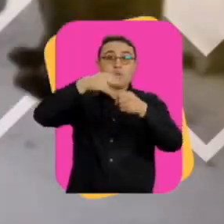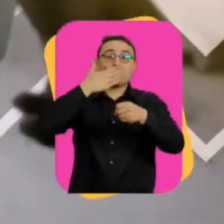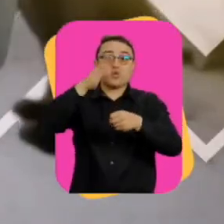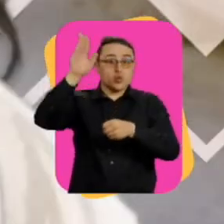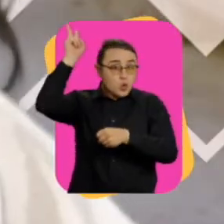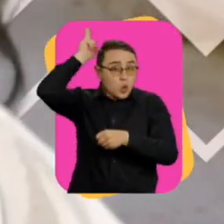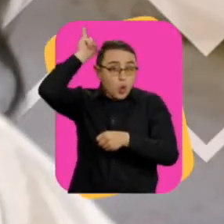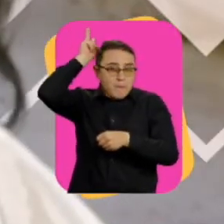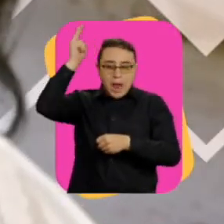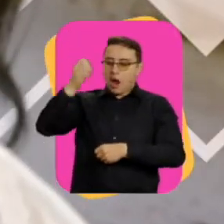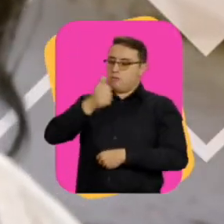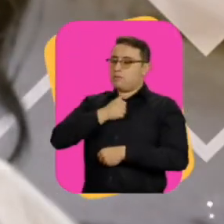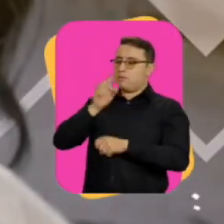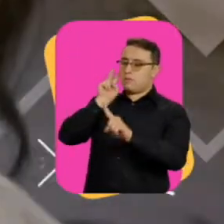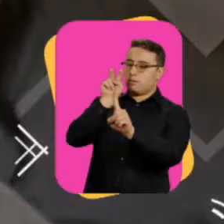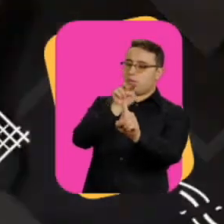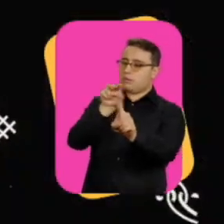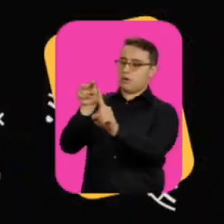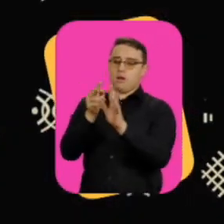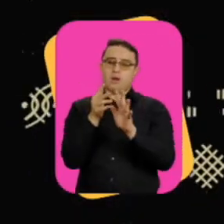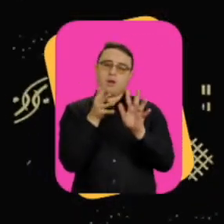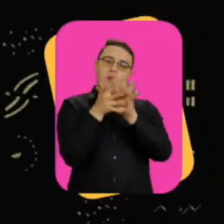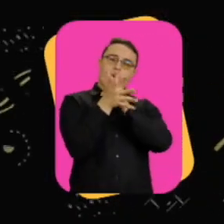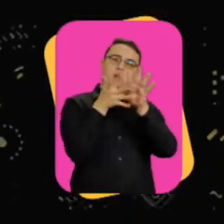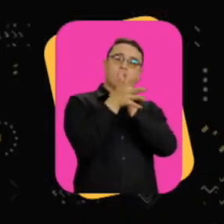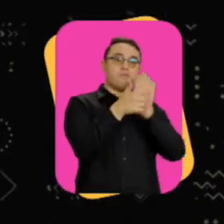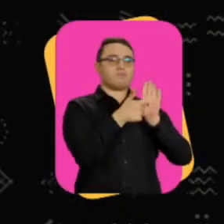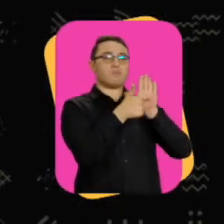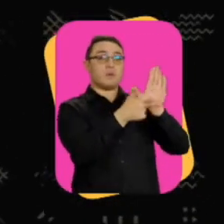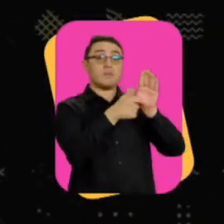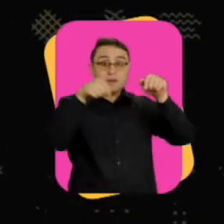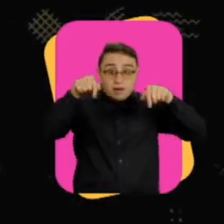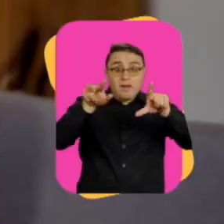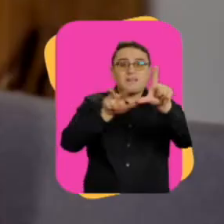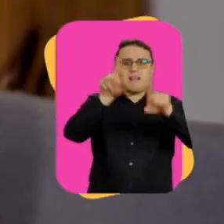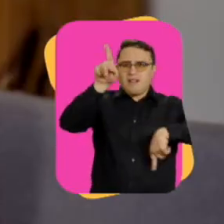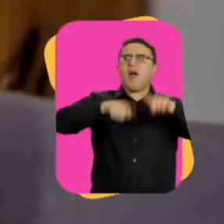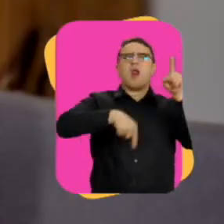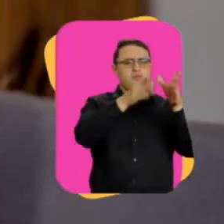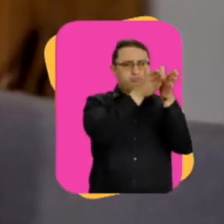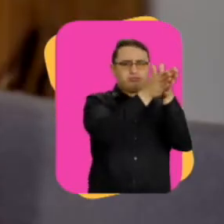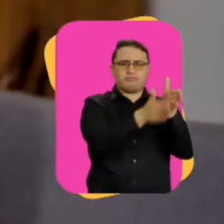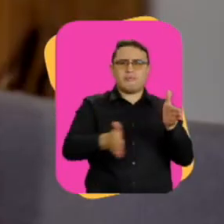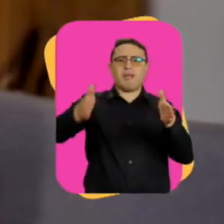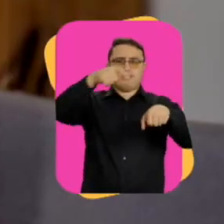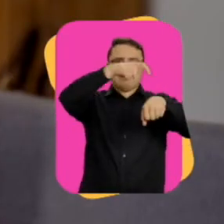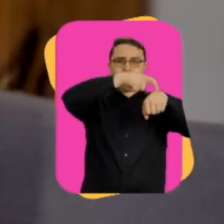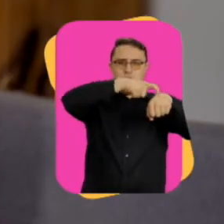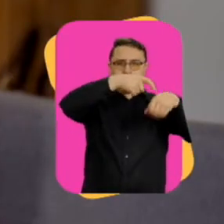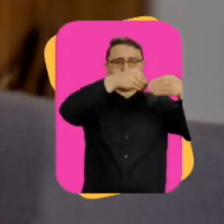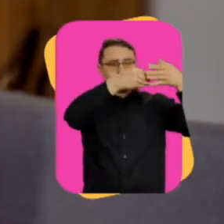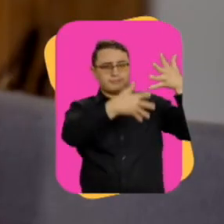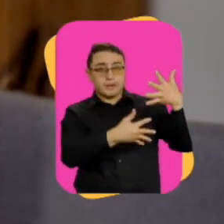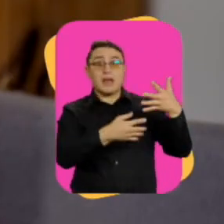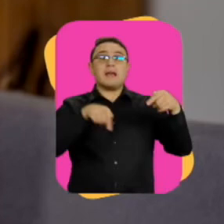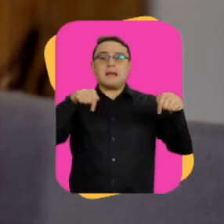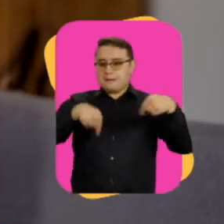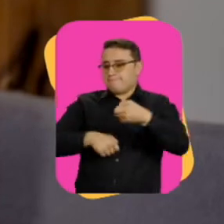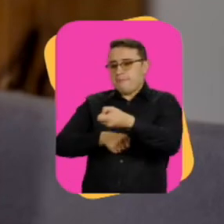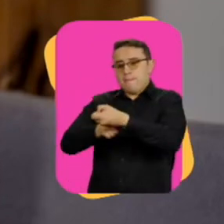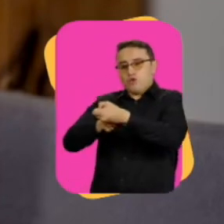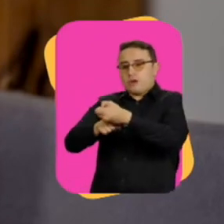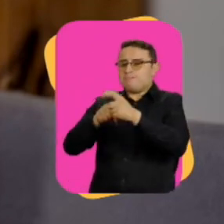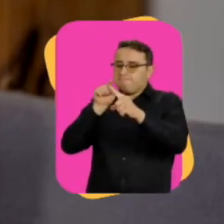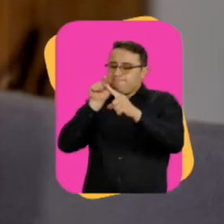Colombia, narrándose a sí mismos. Esto ya ha tenido varias temporadas en Canal 13, continuaremos trabajando con ellos, y pues es un proyecto totalmente de